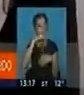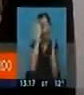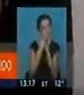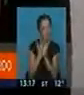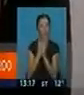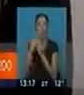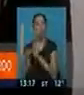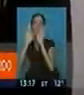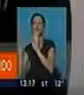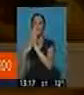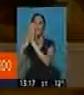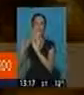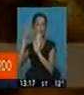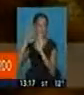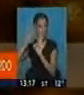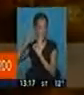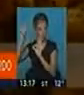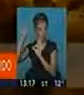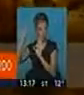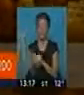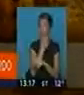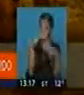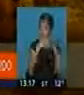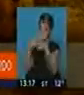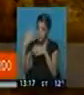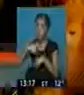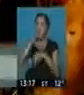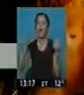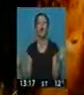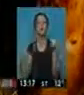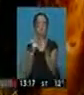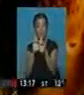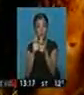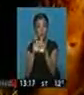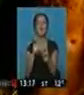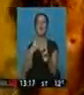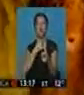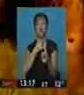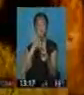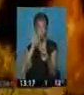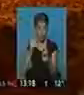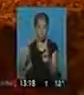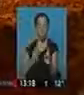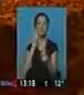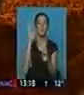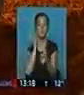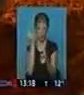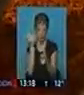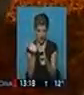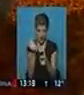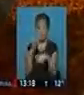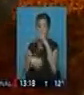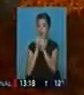propuestas europeas. Y ambos bloques volverán a reunirse en Bruselas en octubre de 2016. Hasta